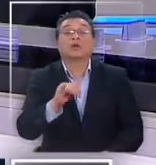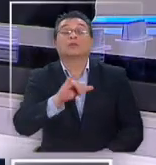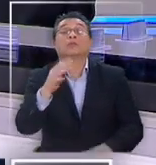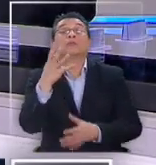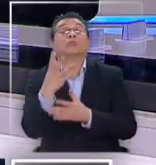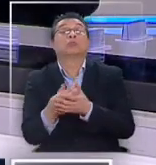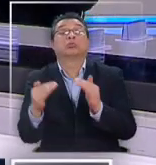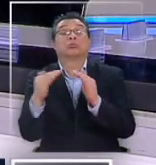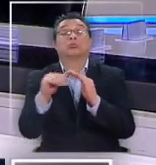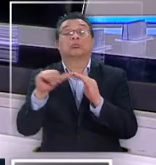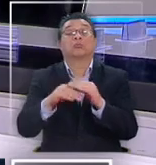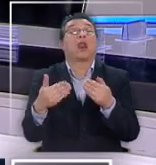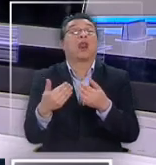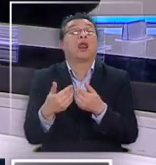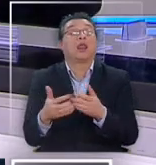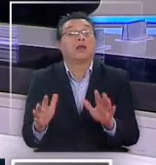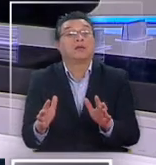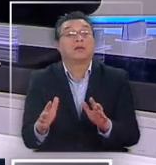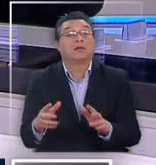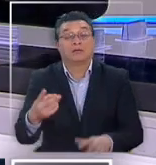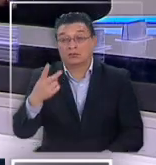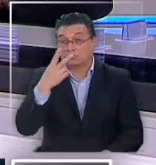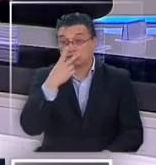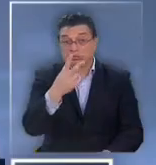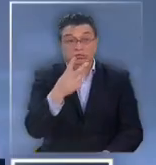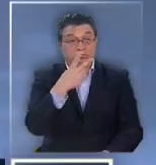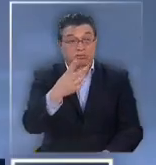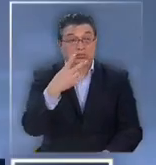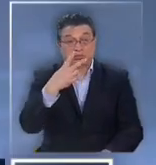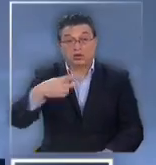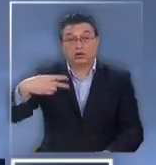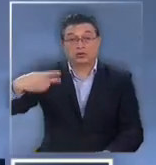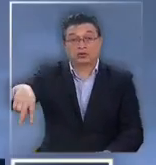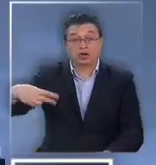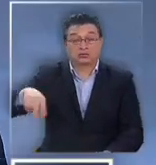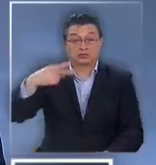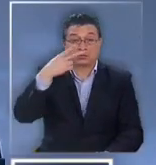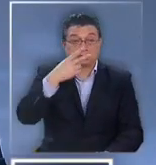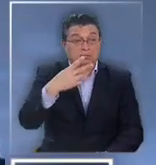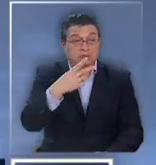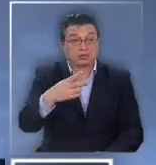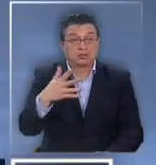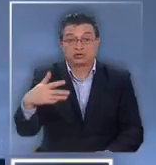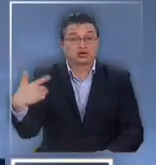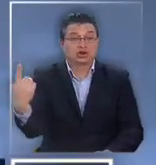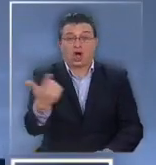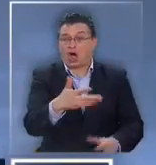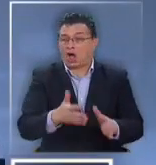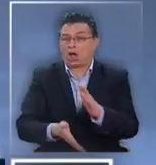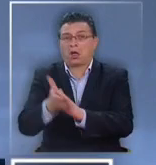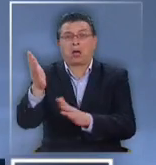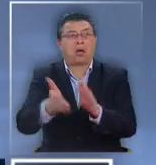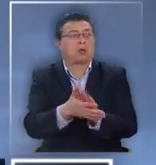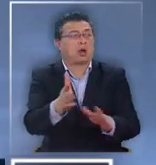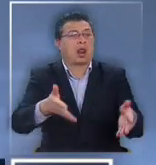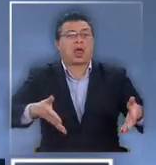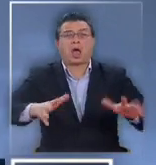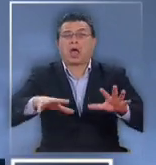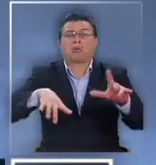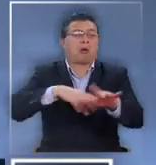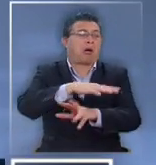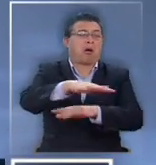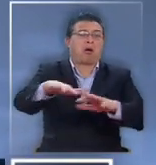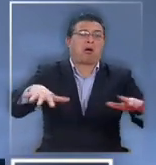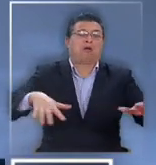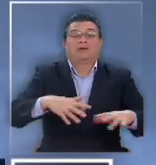cuarentena y seguían las noticias lo podías ver a toda la gente saliendo a la calle entonces